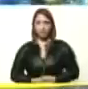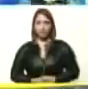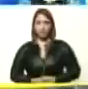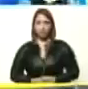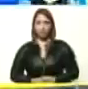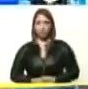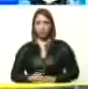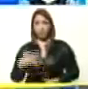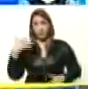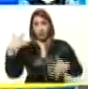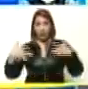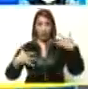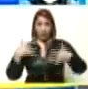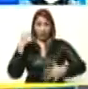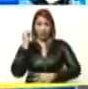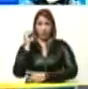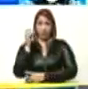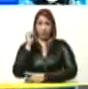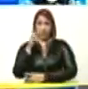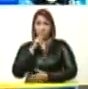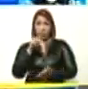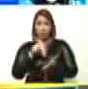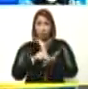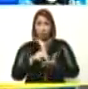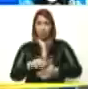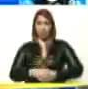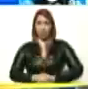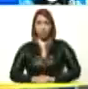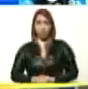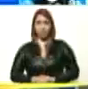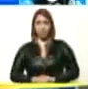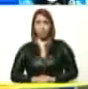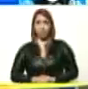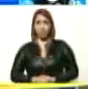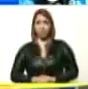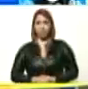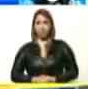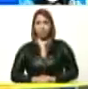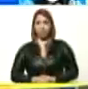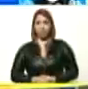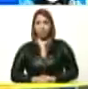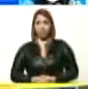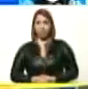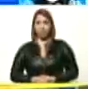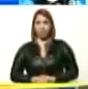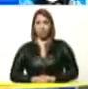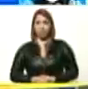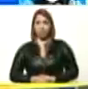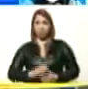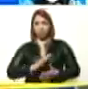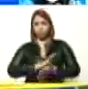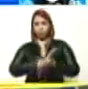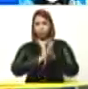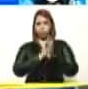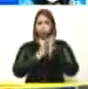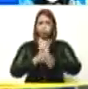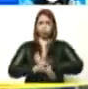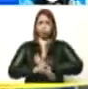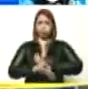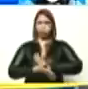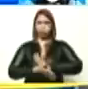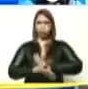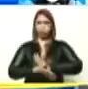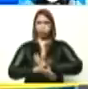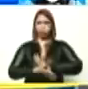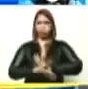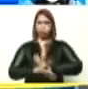La actividad de la Asamblea Nacional acabó por su